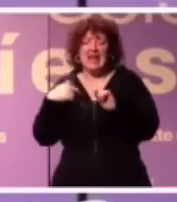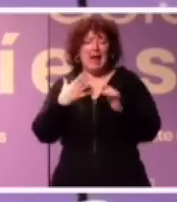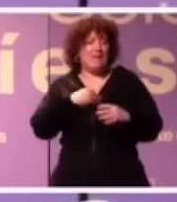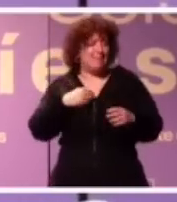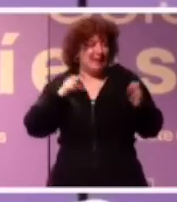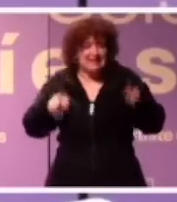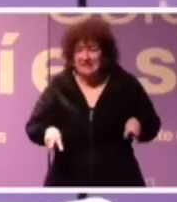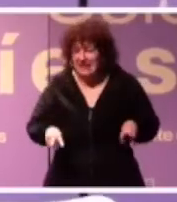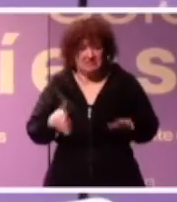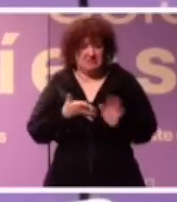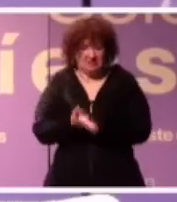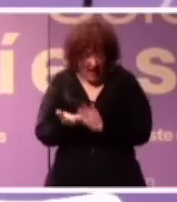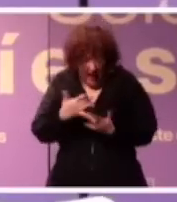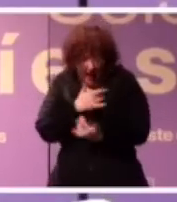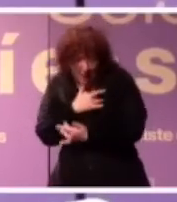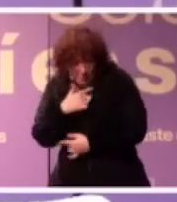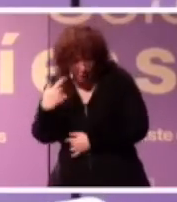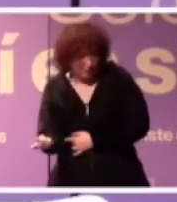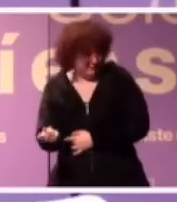ninguno